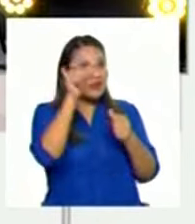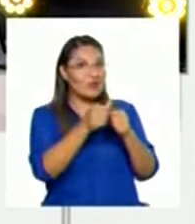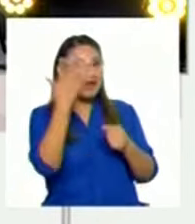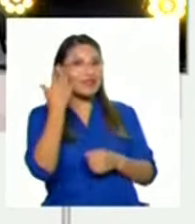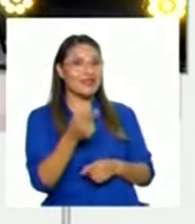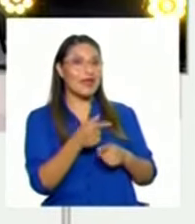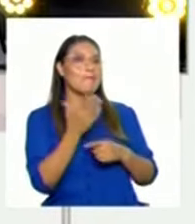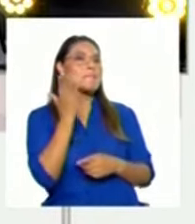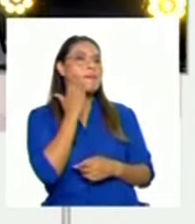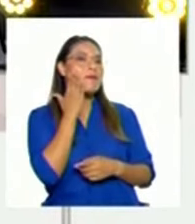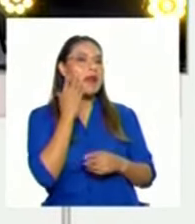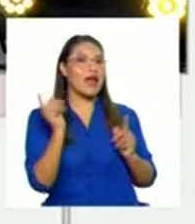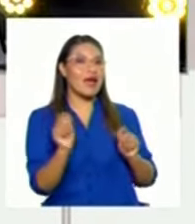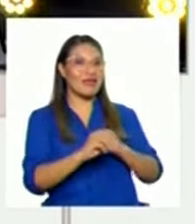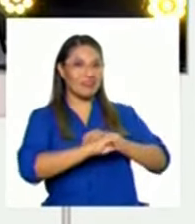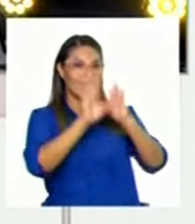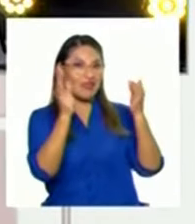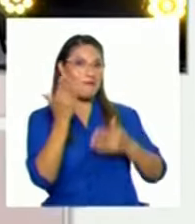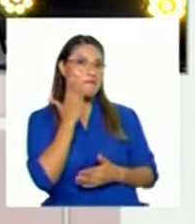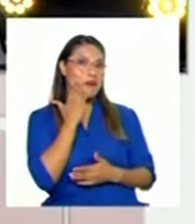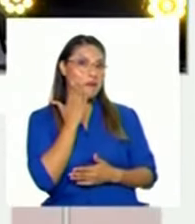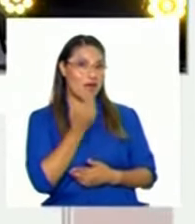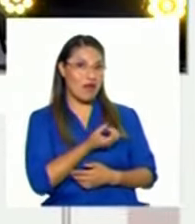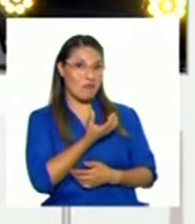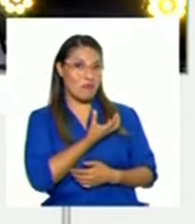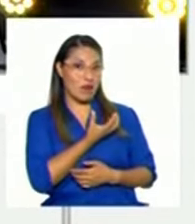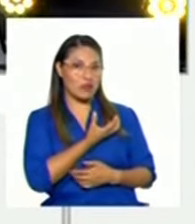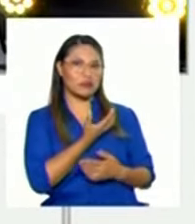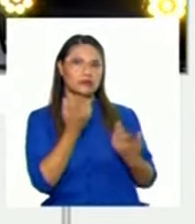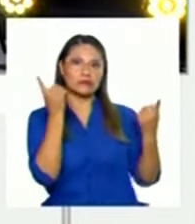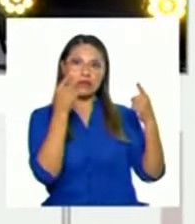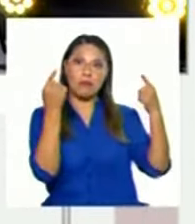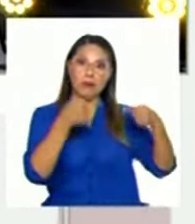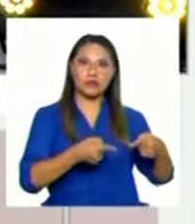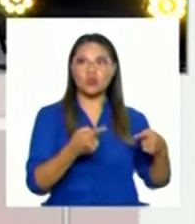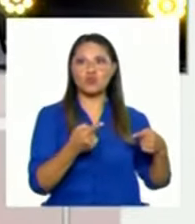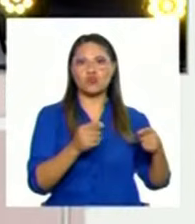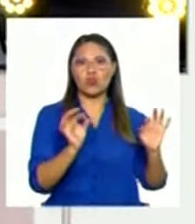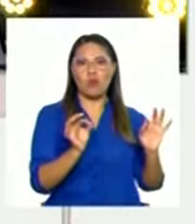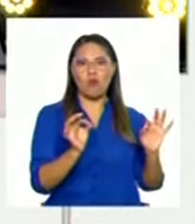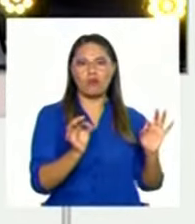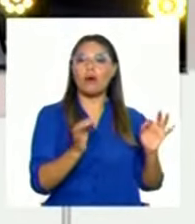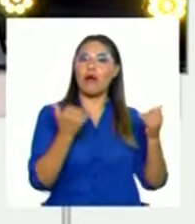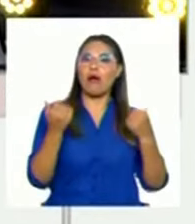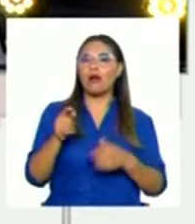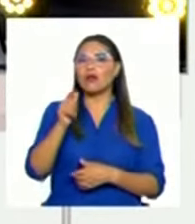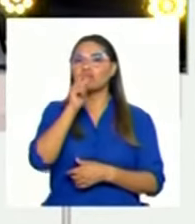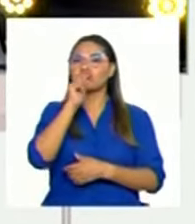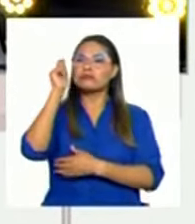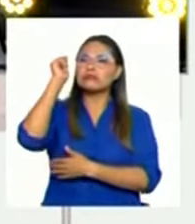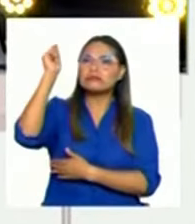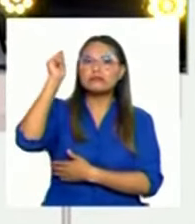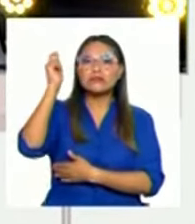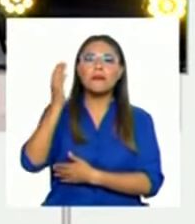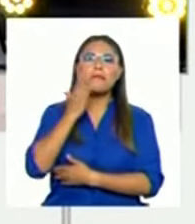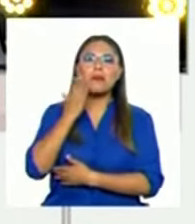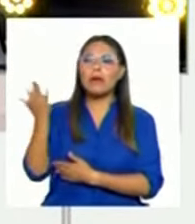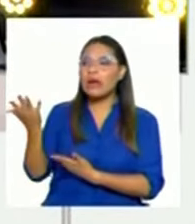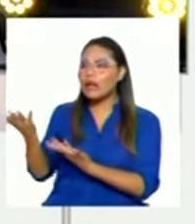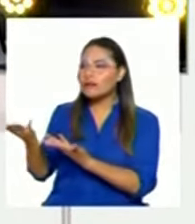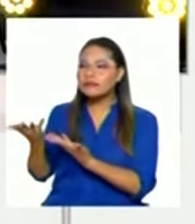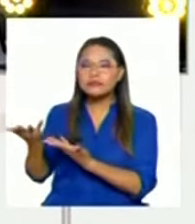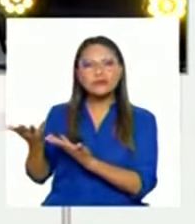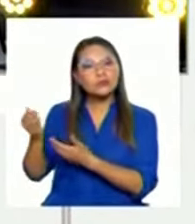por ejemplo. Ah, es verdad. No había fútbol el Día de la Madre. Era imposible que se jugara fútbol. Imagínate, y los árbitros que le paran recordando a su madre.